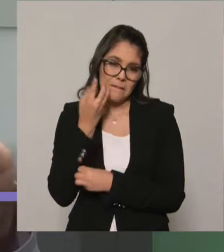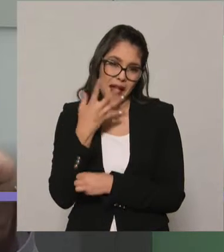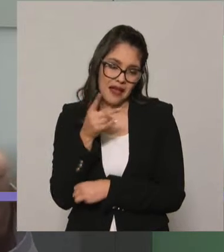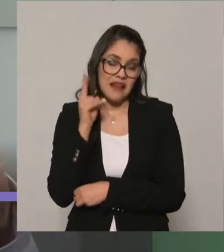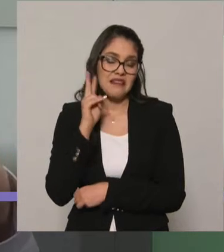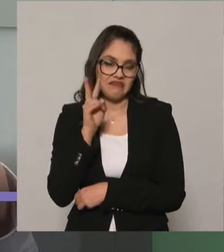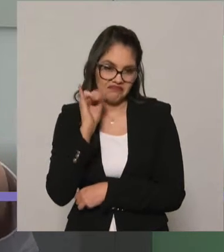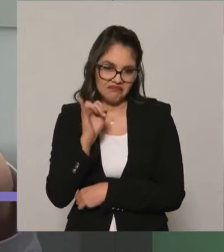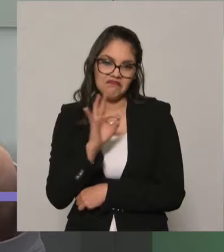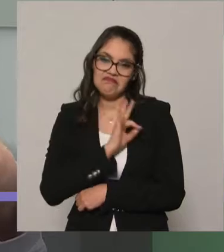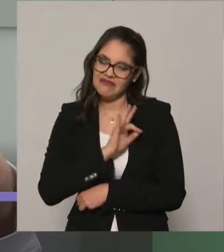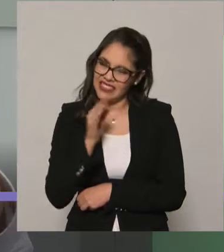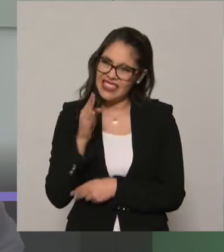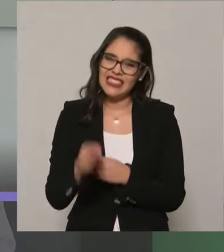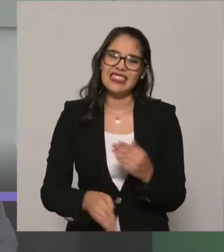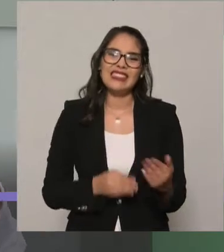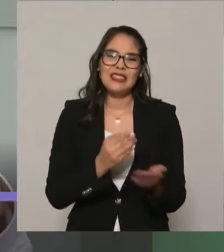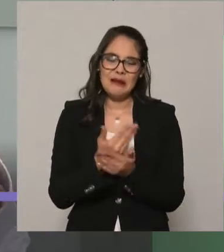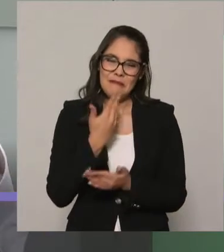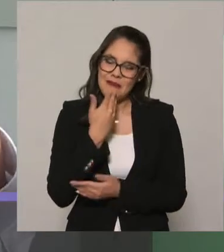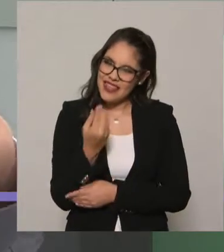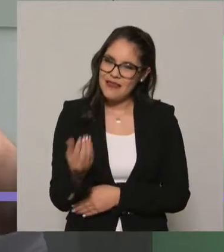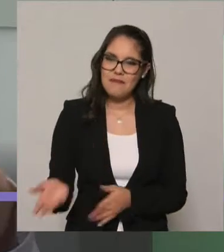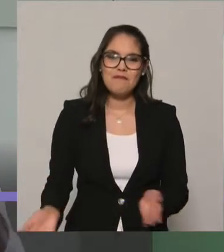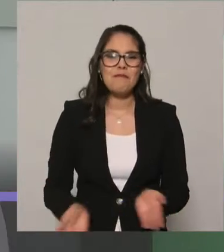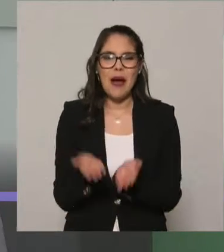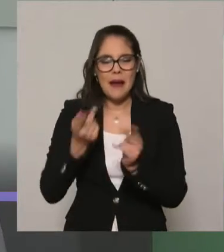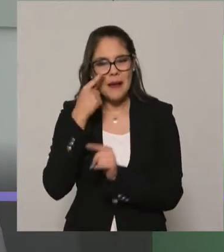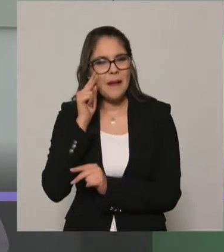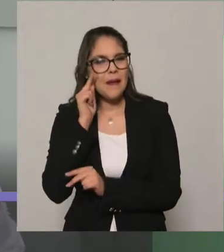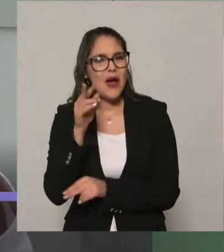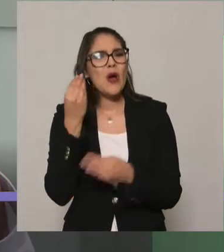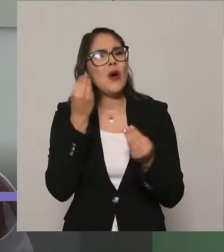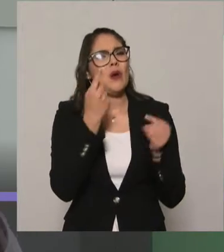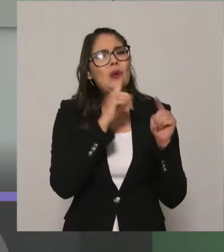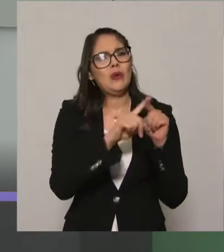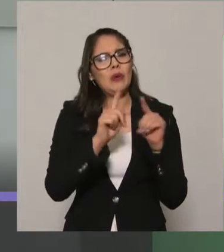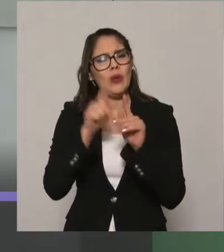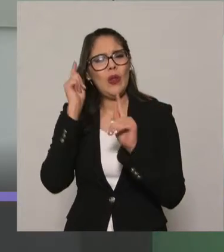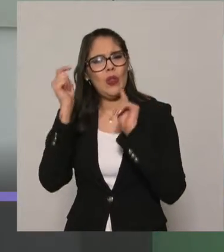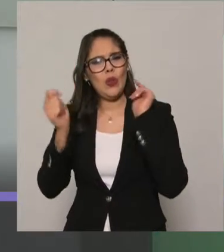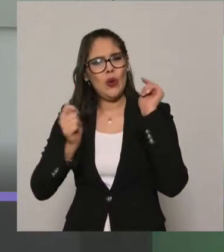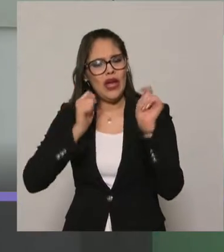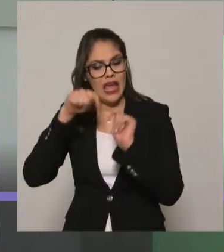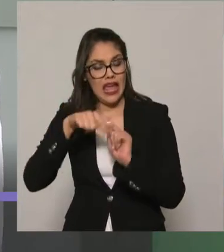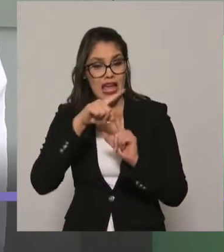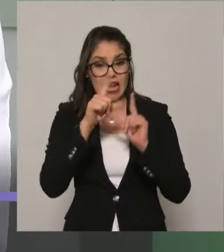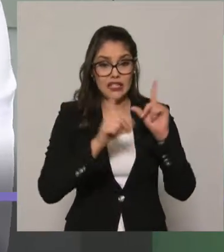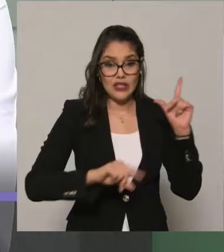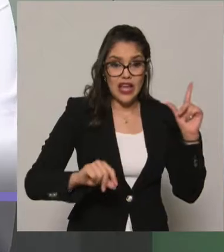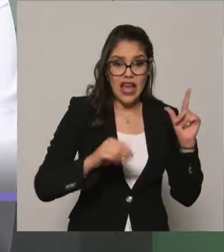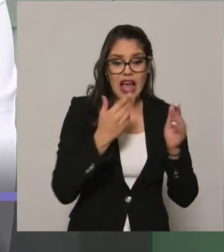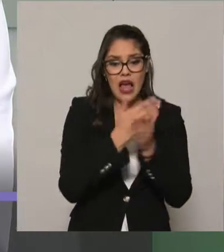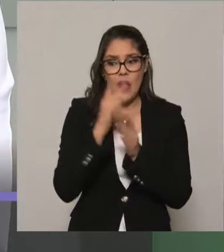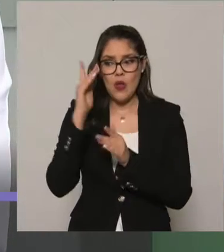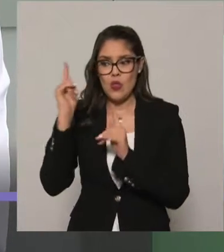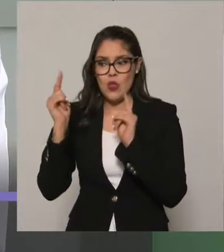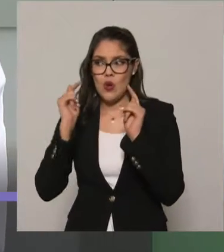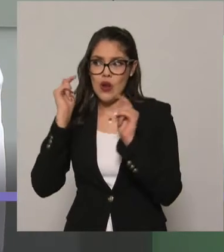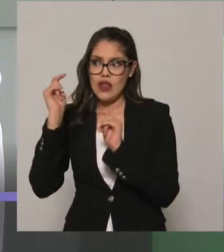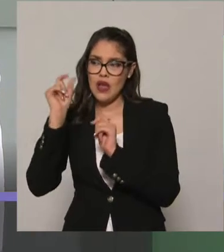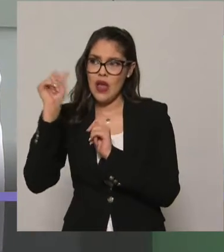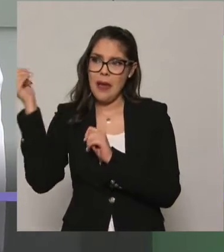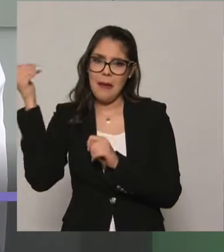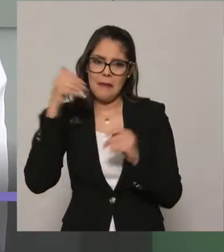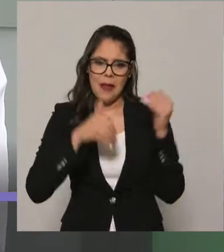pena recorrer, porque ahí se ve una mezcla de turismo nacional, extranjero, que vienen a comprar muebles,